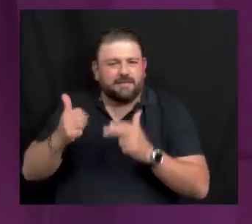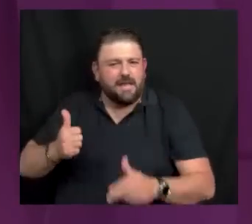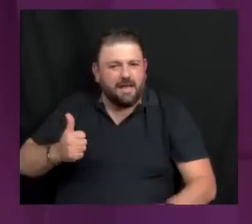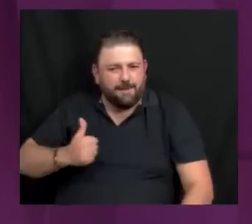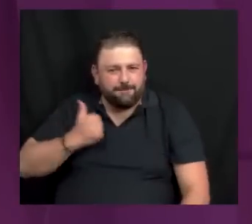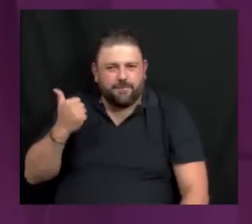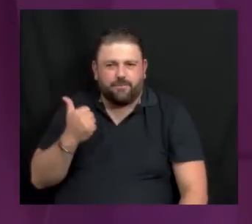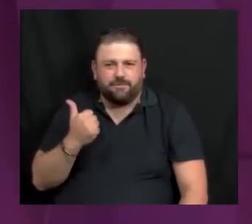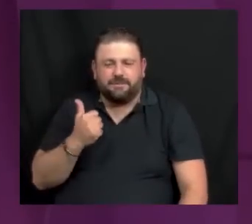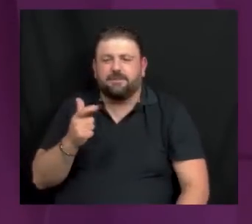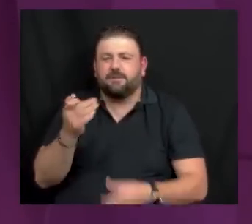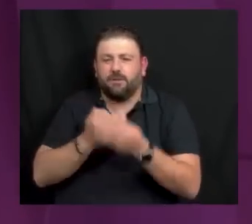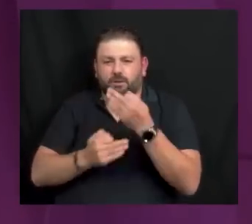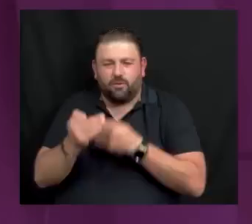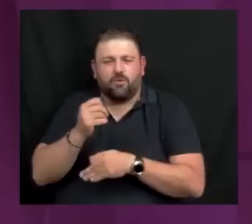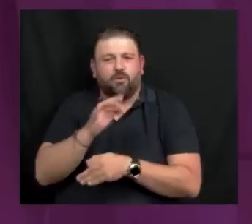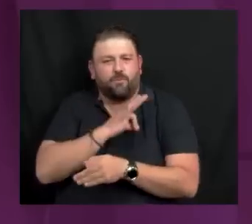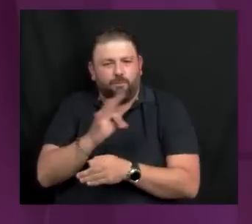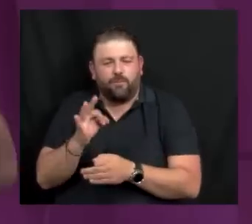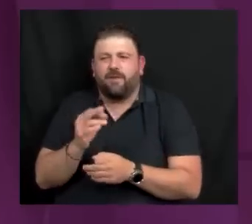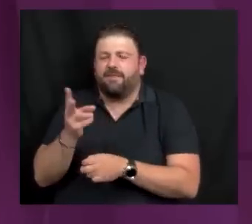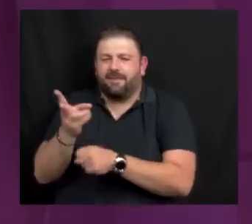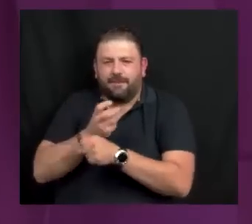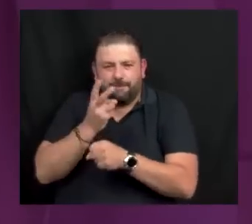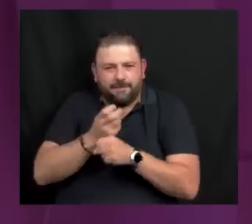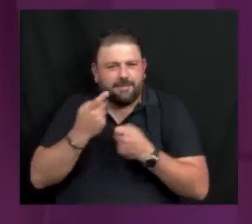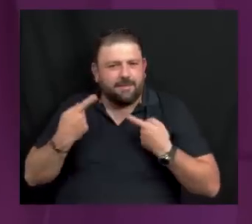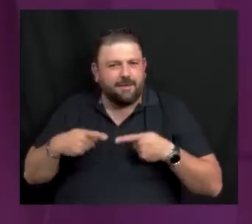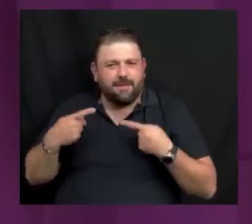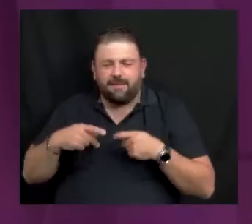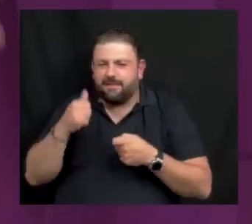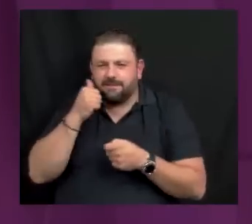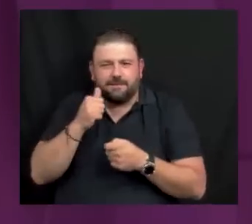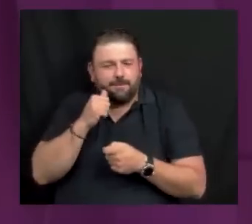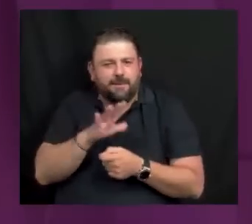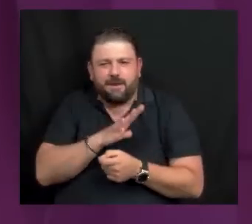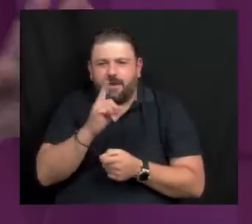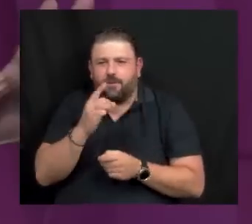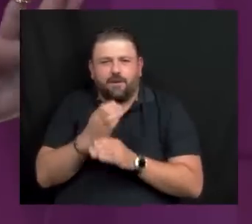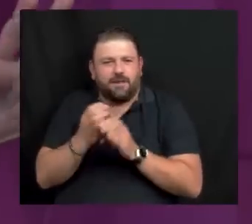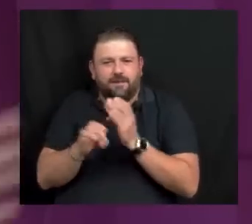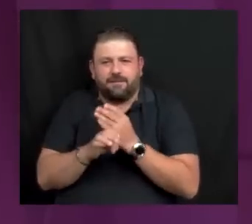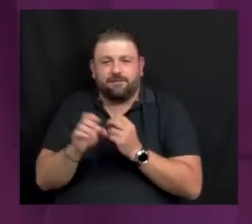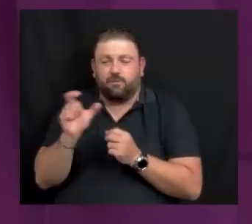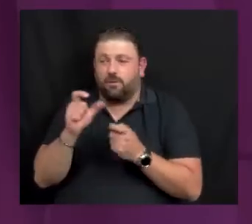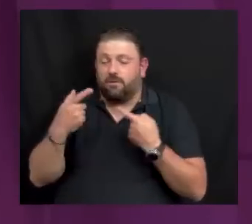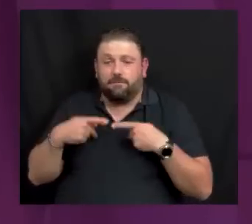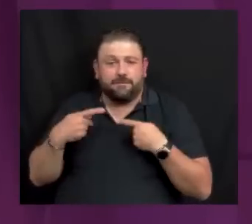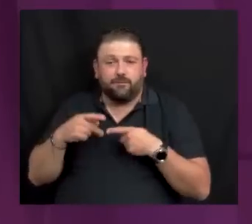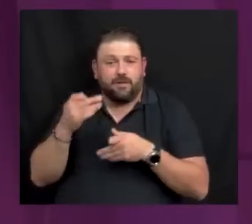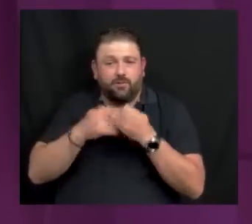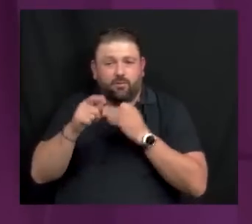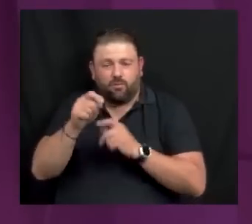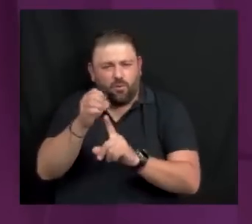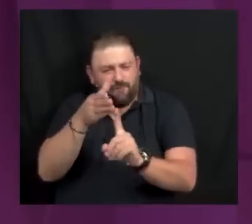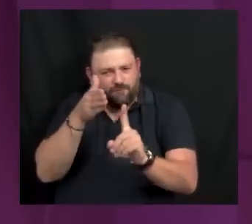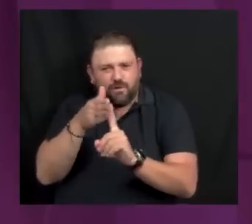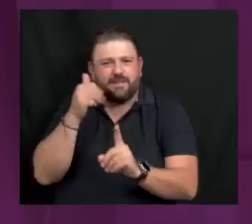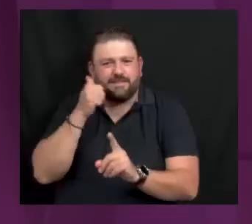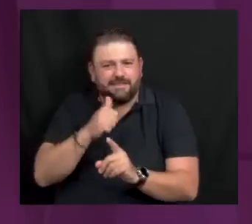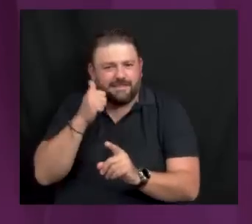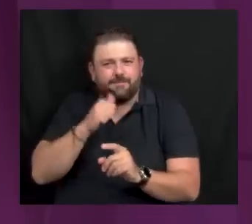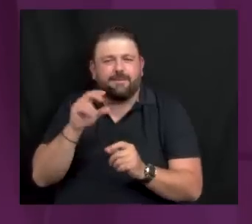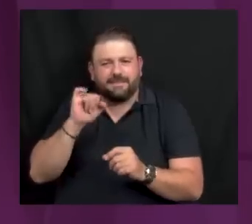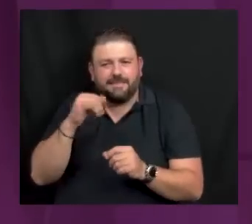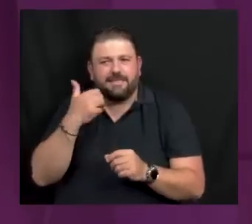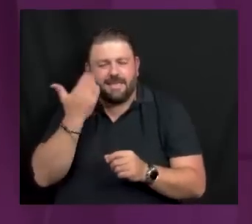aprovechar. Anímate a asistir, anímate a invitar, siempre va a haber alguien. No te canses con el que no es su momento, enfócate en